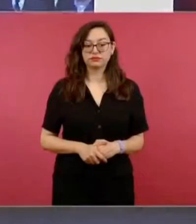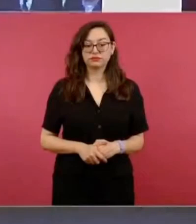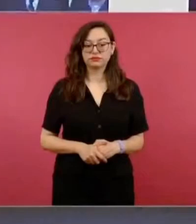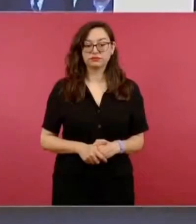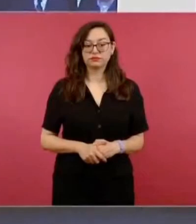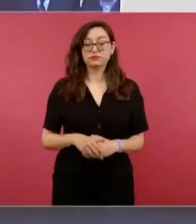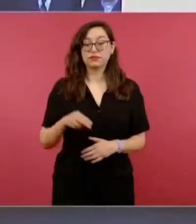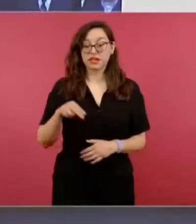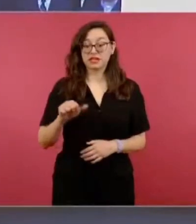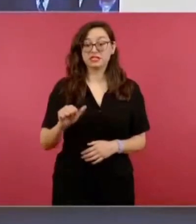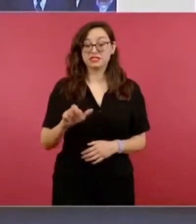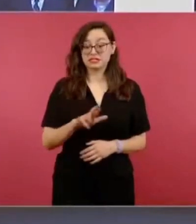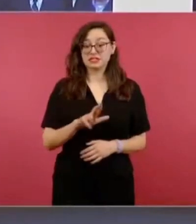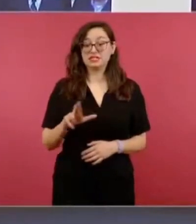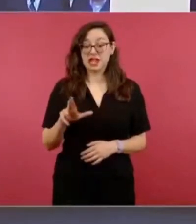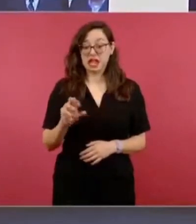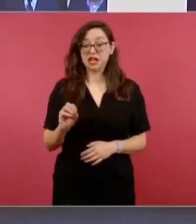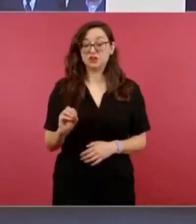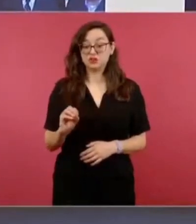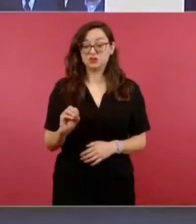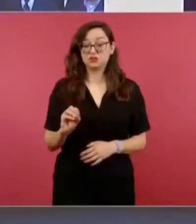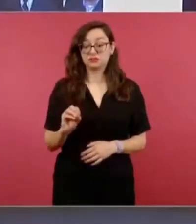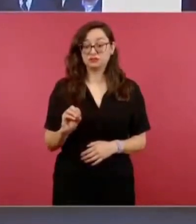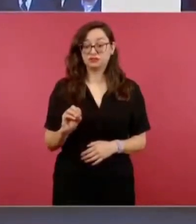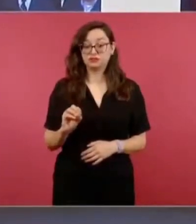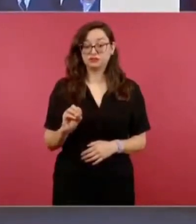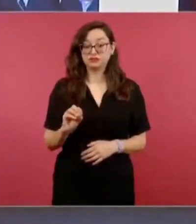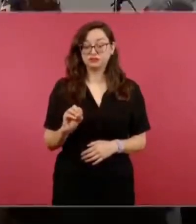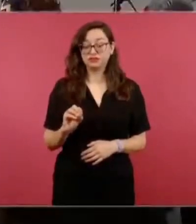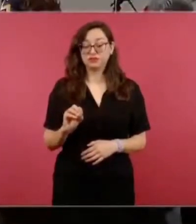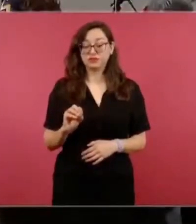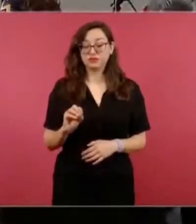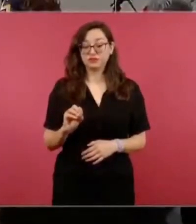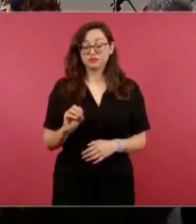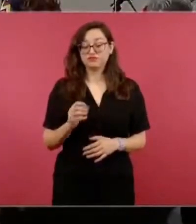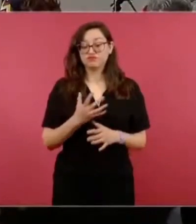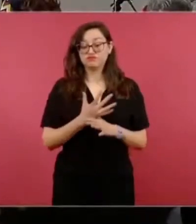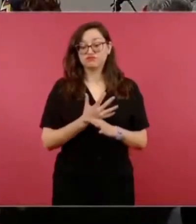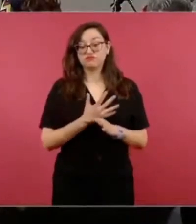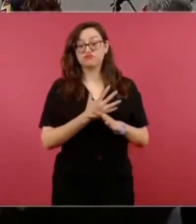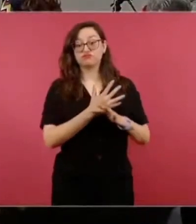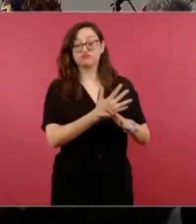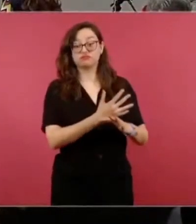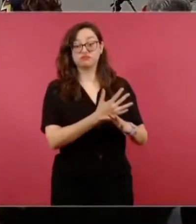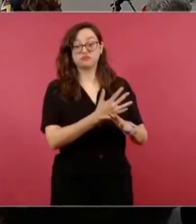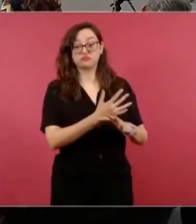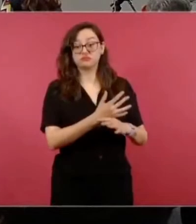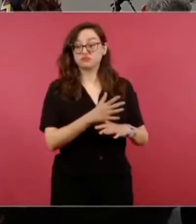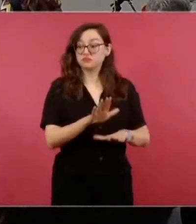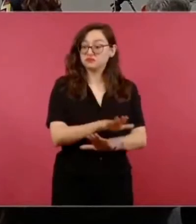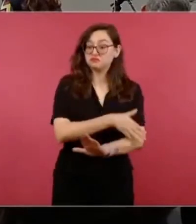Narro, ese fue el que acuñó o difundió la frase de los ninis.